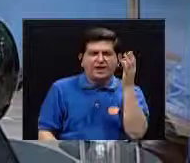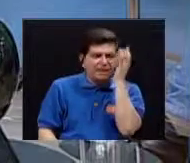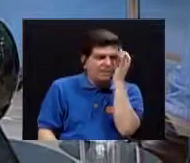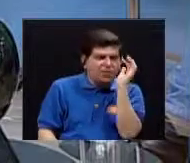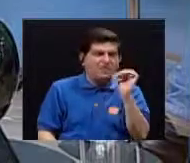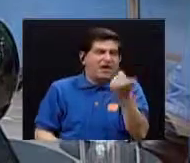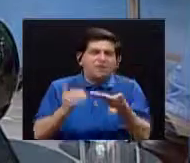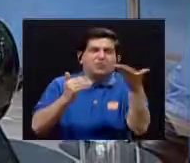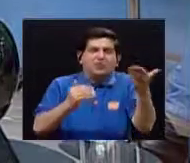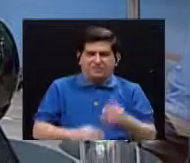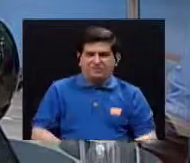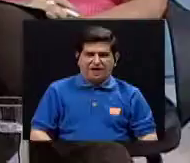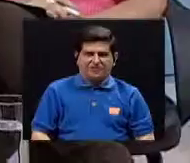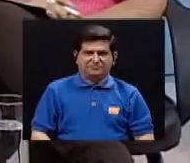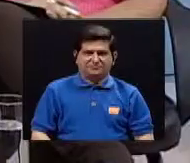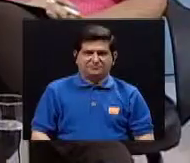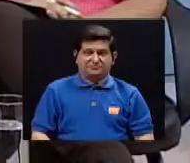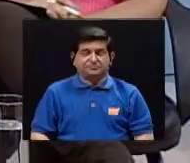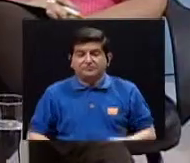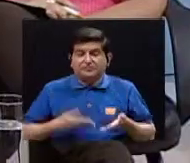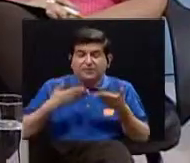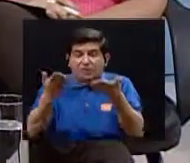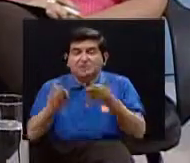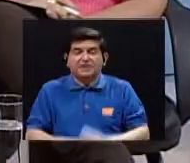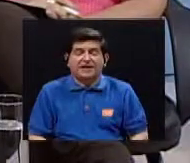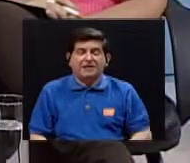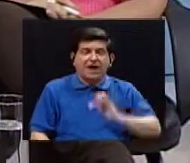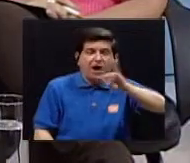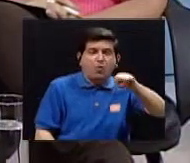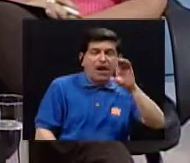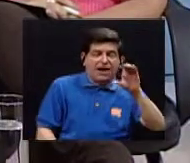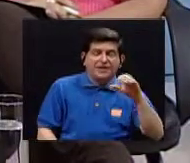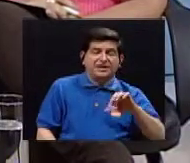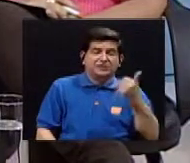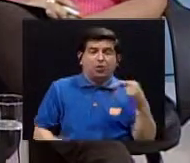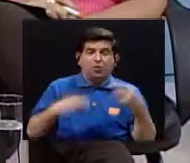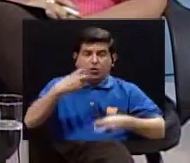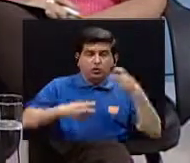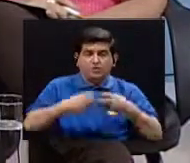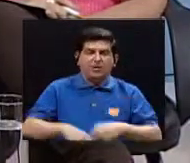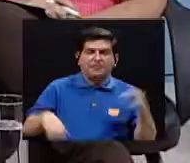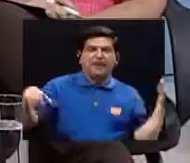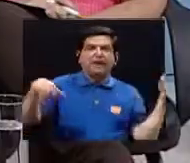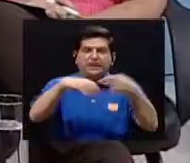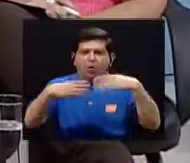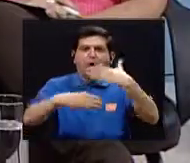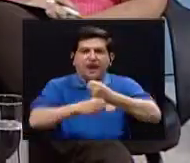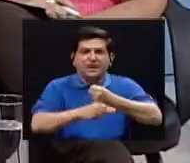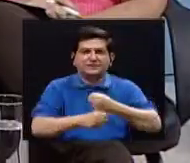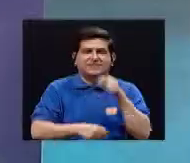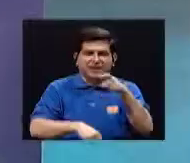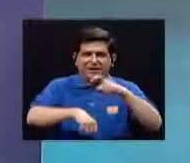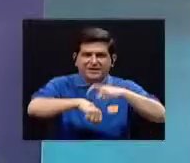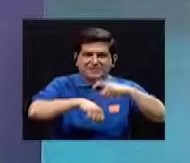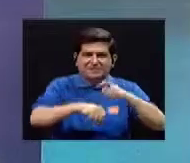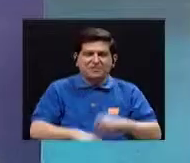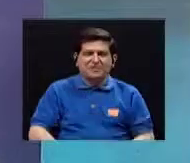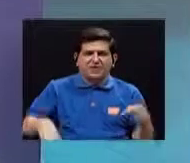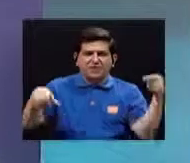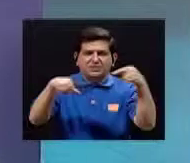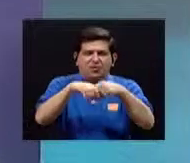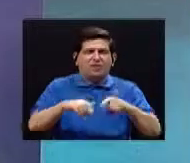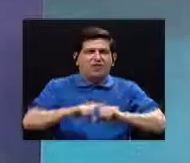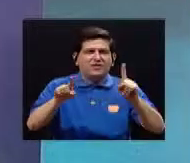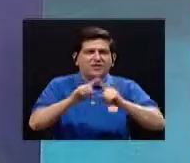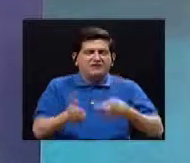claudio que estaba preocupado por tal cosa y que se pone a rayas o que tenía tal problema y mete el gol y entonces a usted es lo que